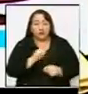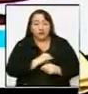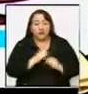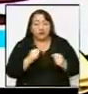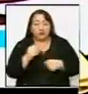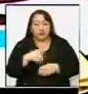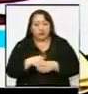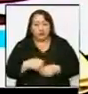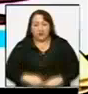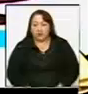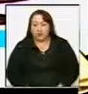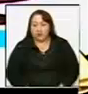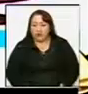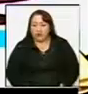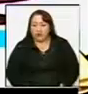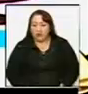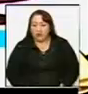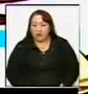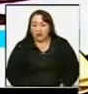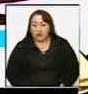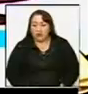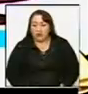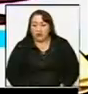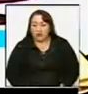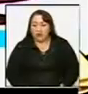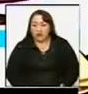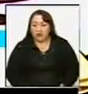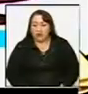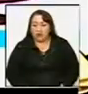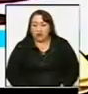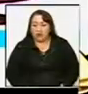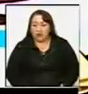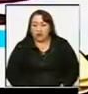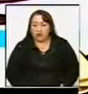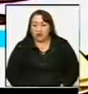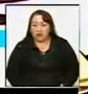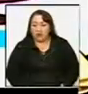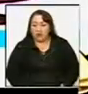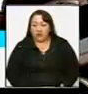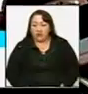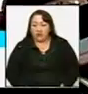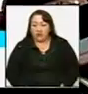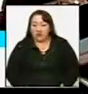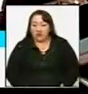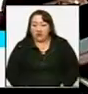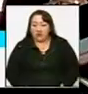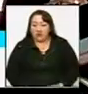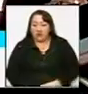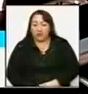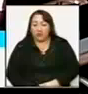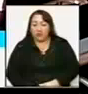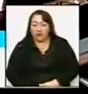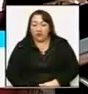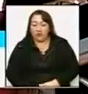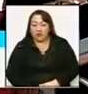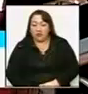del sistema electoral. ¿Puede ser la O? No, no, por experiencia propia. Y el... Por eso, no.